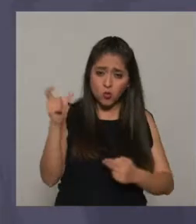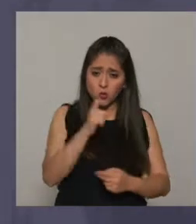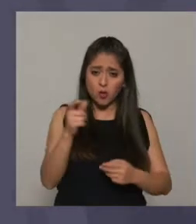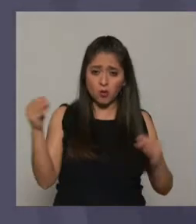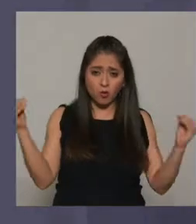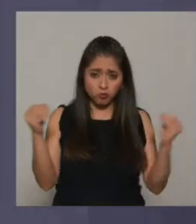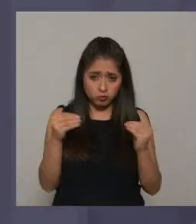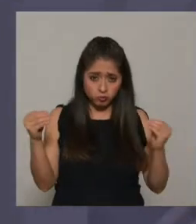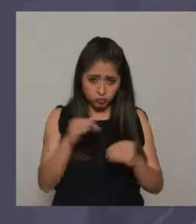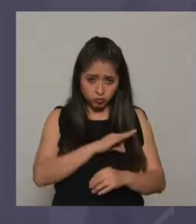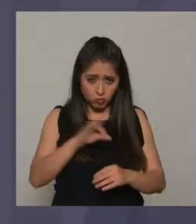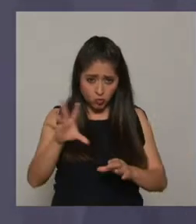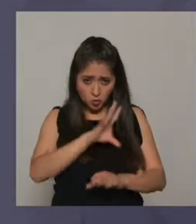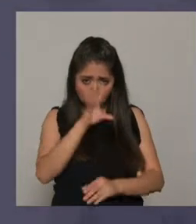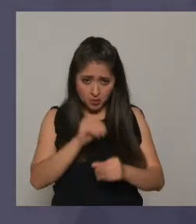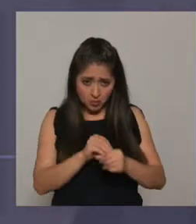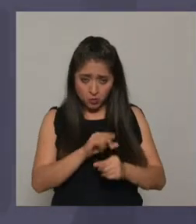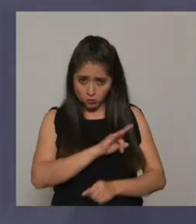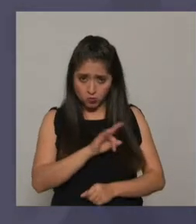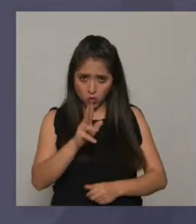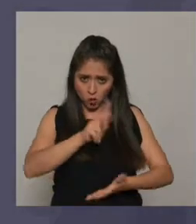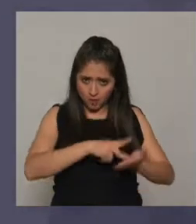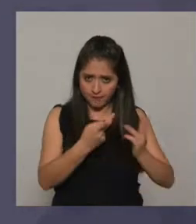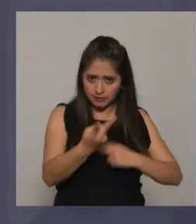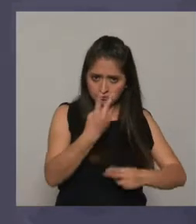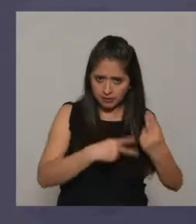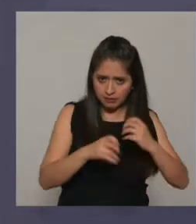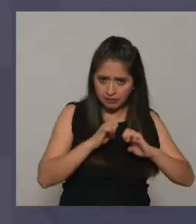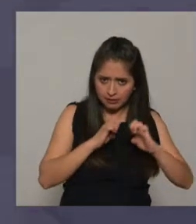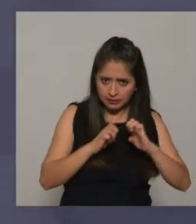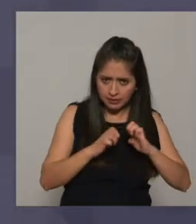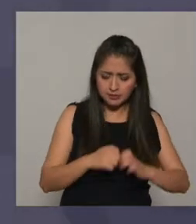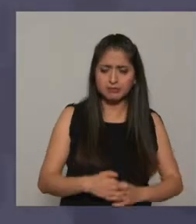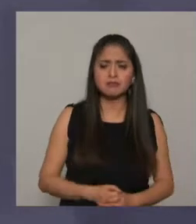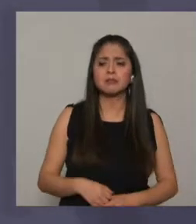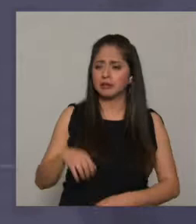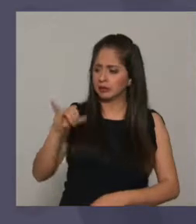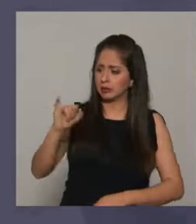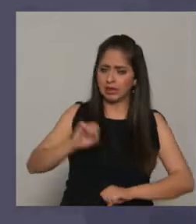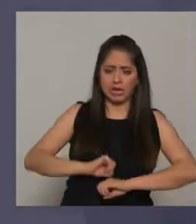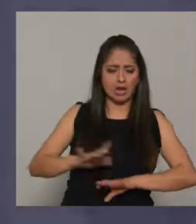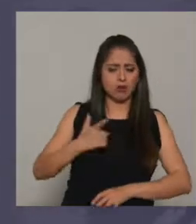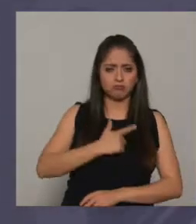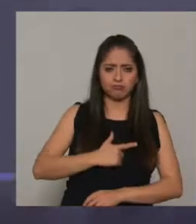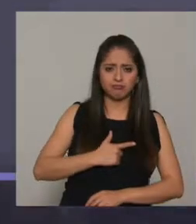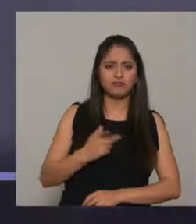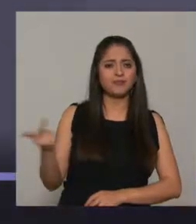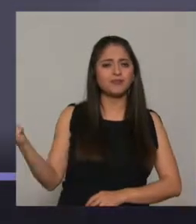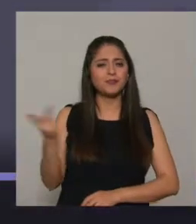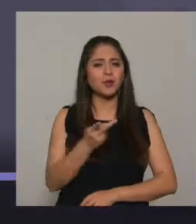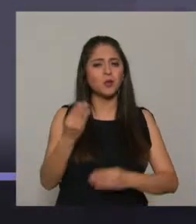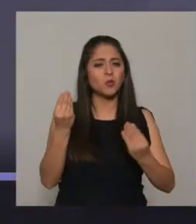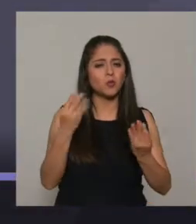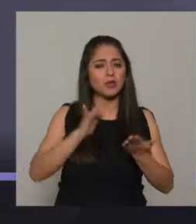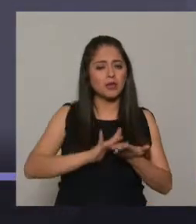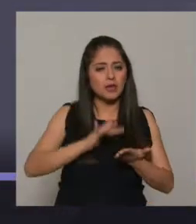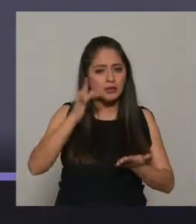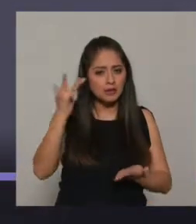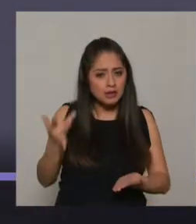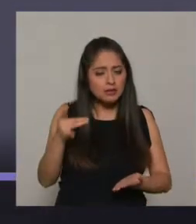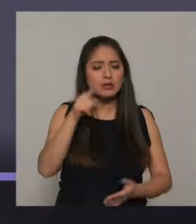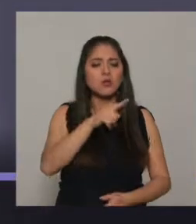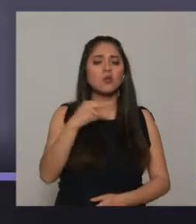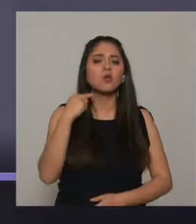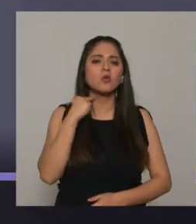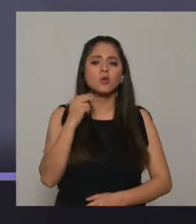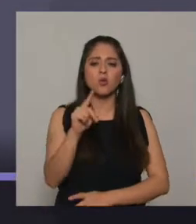vamos construyendo ese proceso. ¿Sí? ¿Puede ser? Sí, ¿vendrías? con todo gusto, pues encantado. Bueno, pues muchísimas gracias. No queda más que agradecerle al